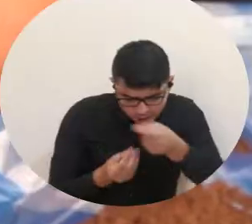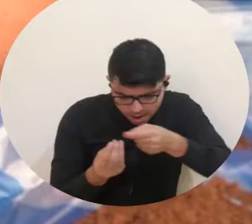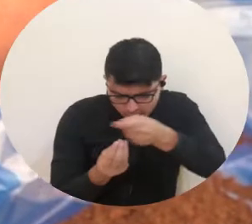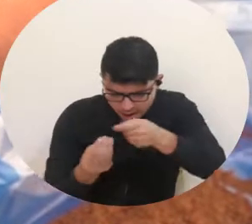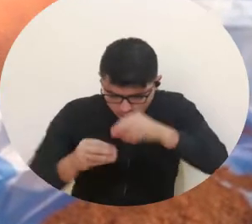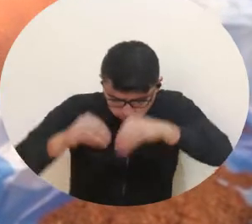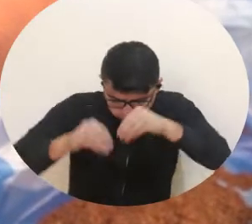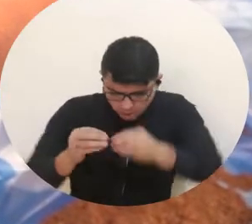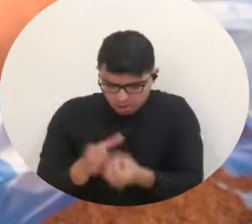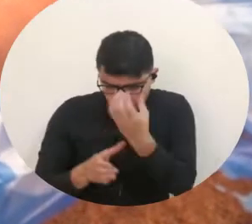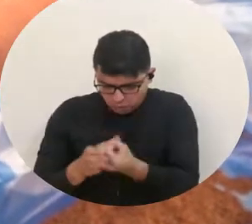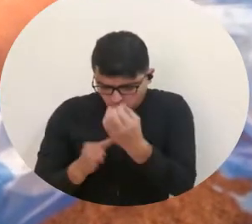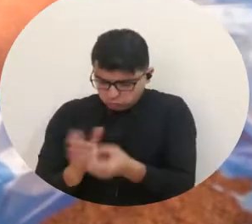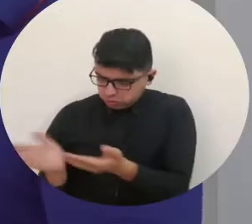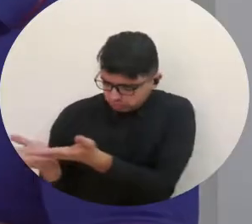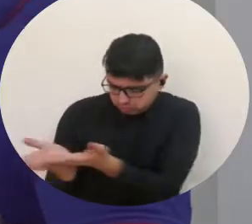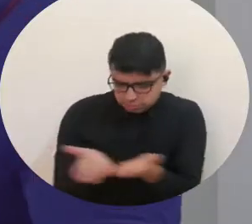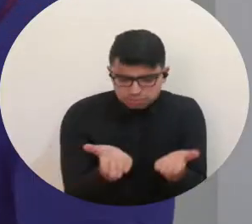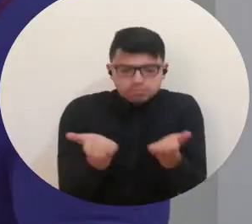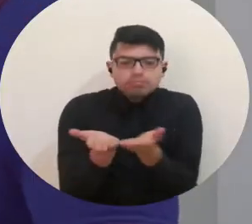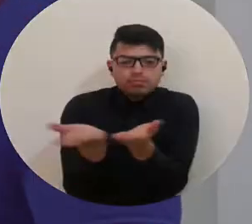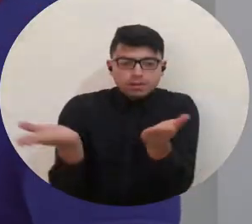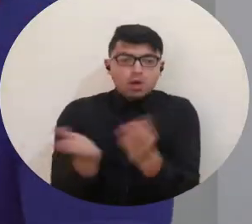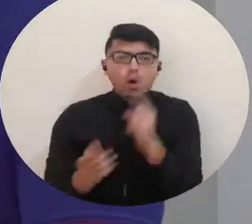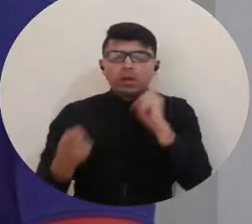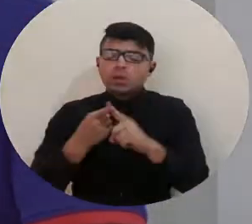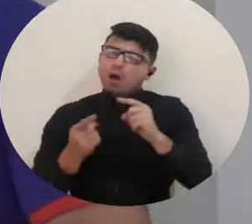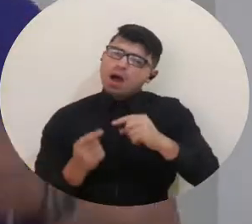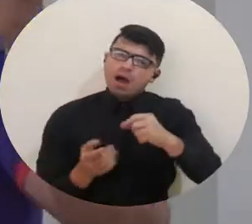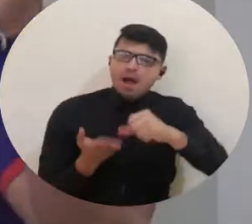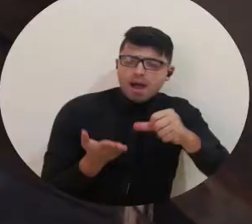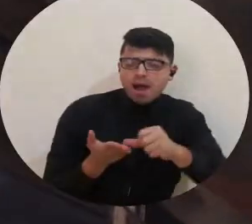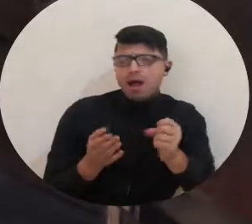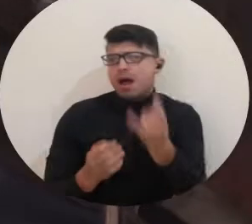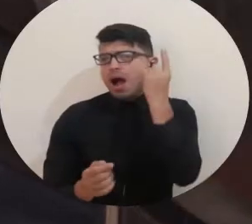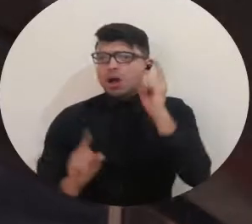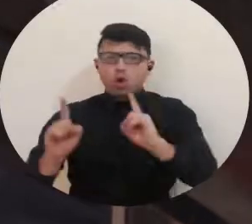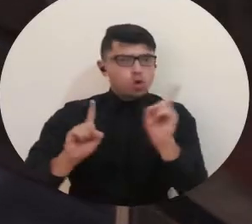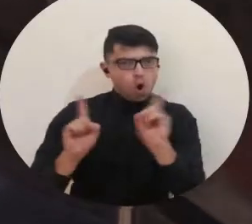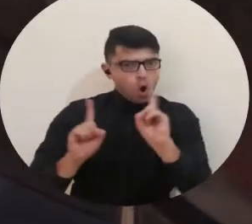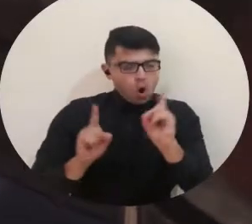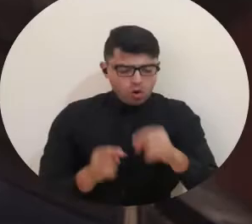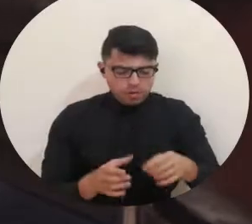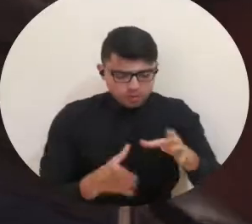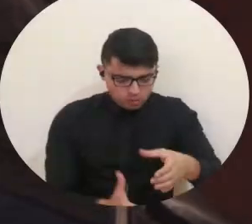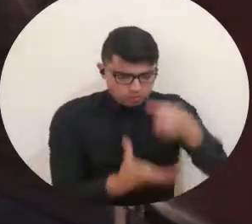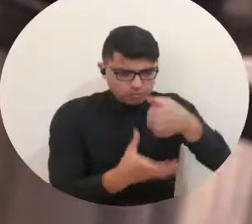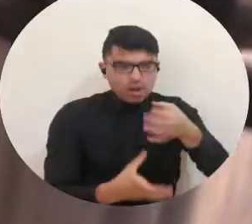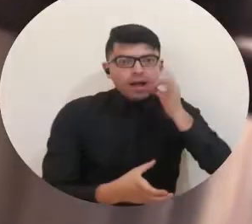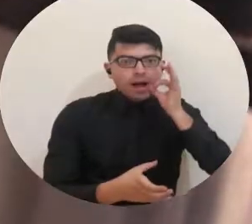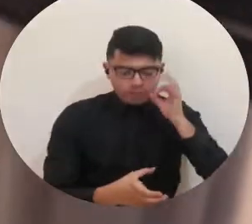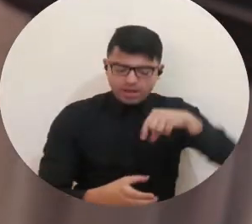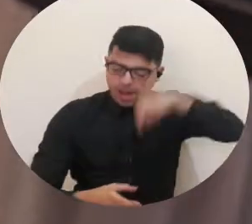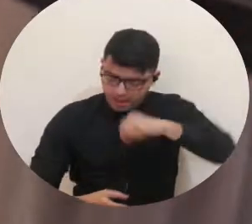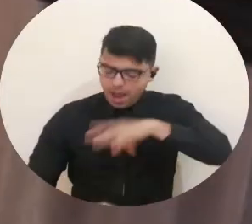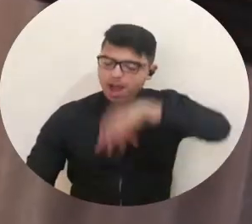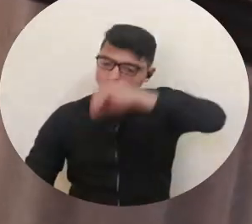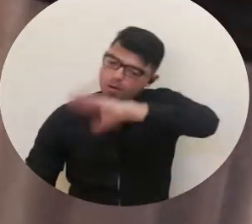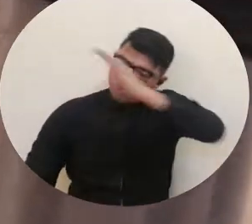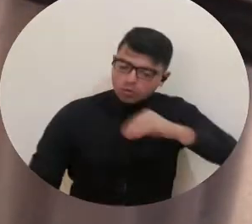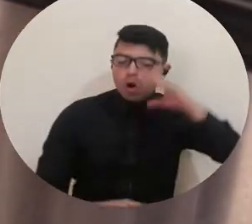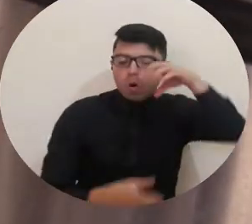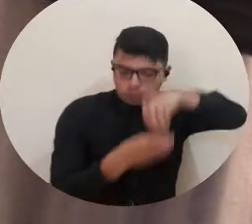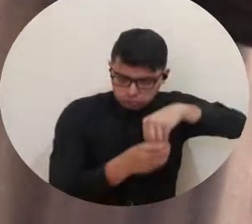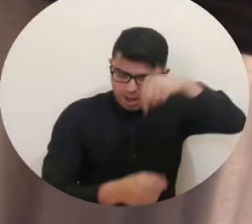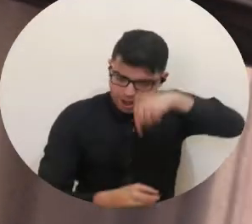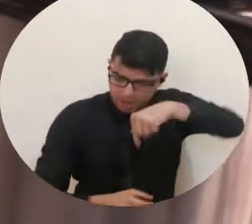una línea de producto que compita para que la excusa del costo no sea y para que en cualquier termo que circule en el Magdalena lleve café de la